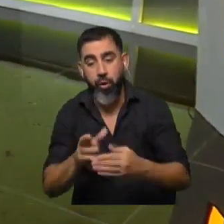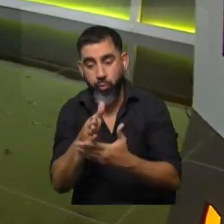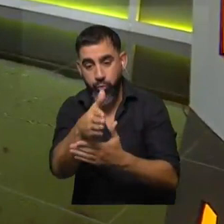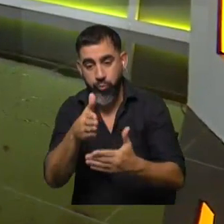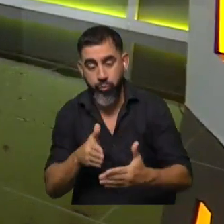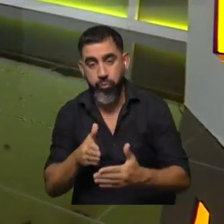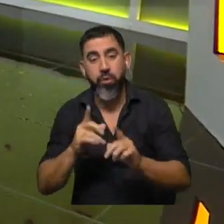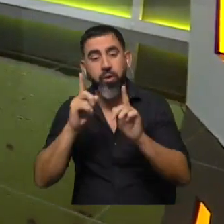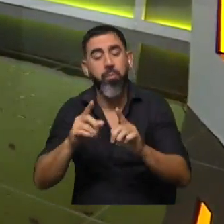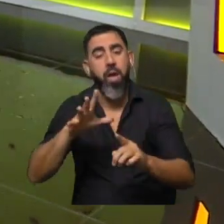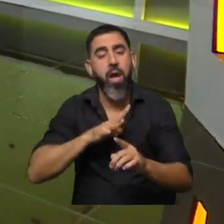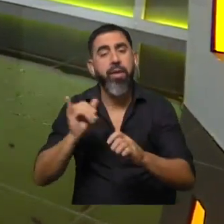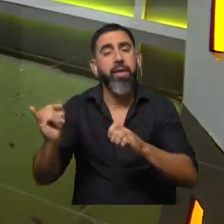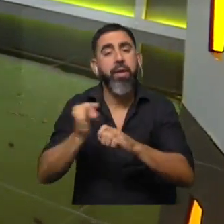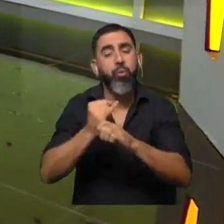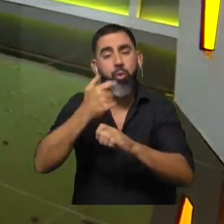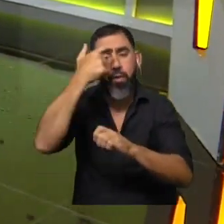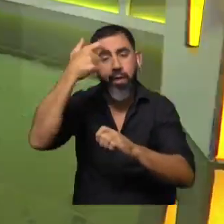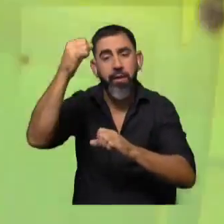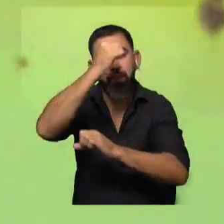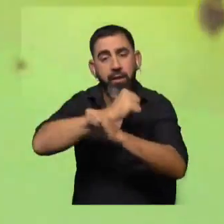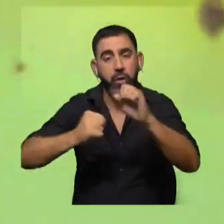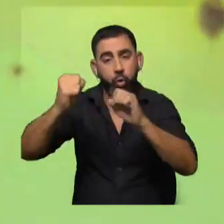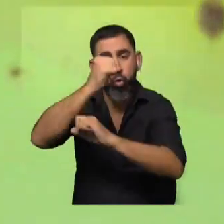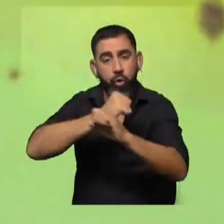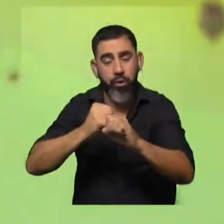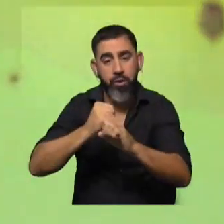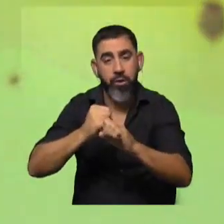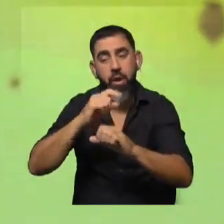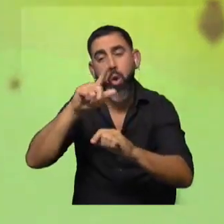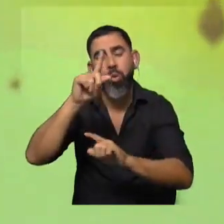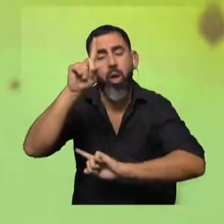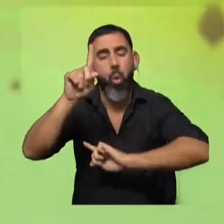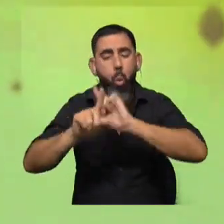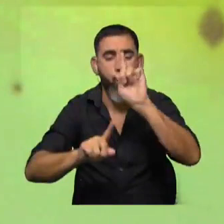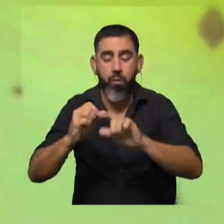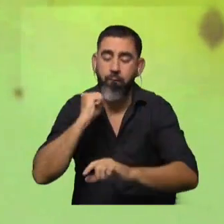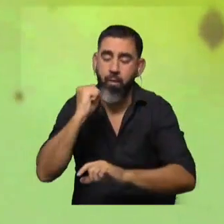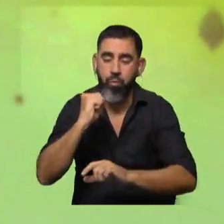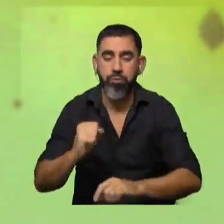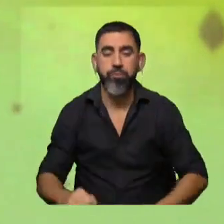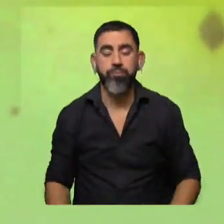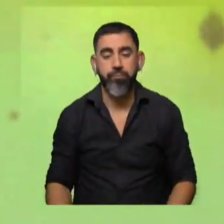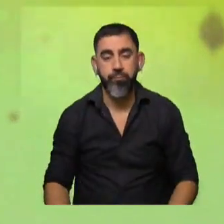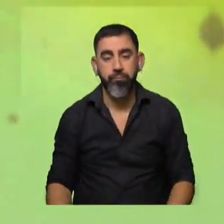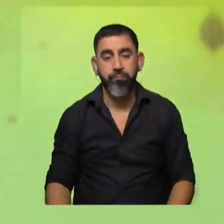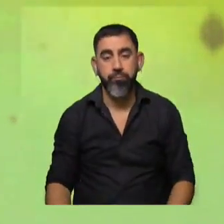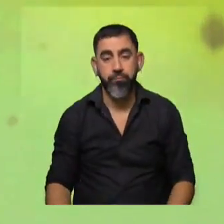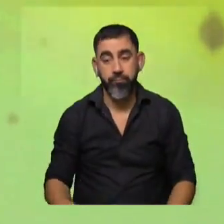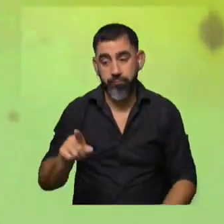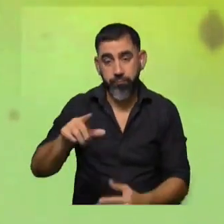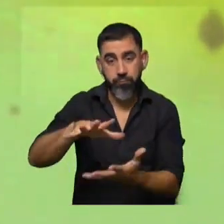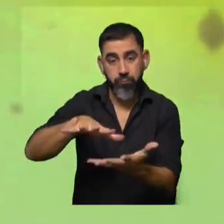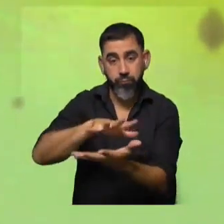el MIT, el Instituto de Tecnología de Massachusetts, y también otras universidades destacadas. En esta zona, que